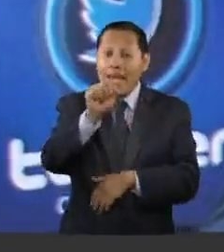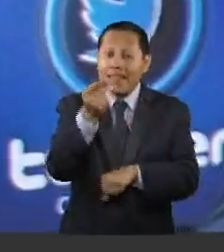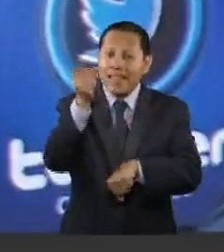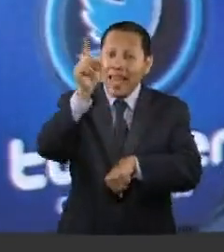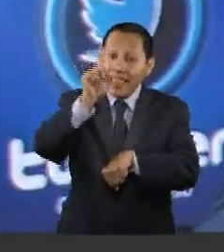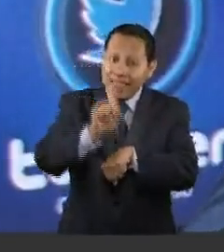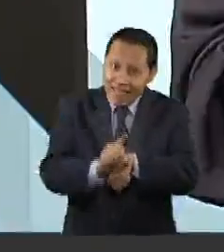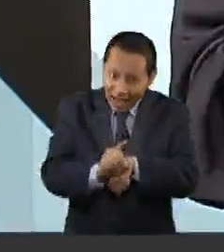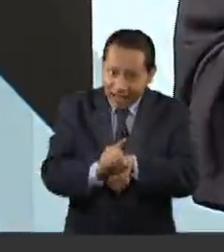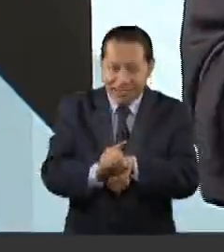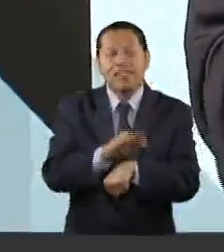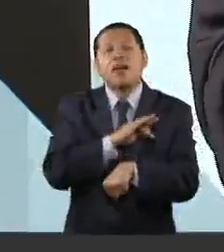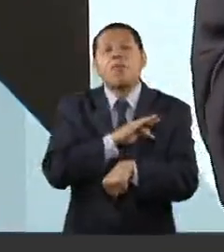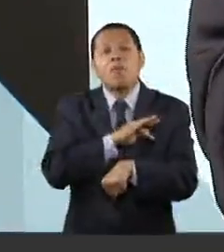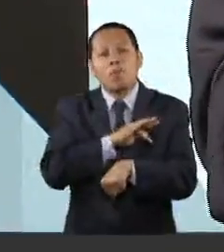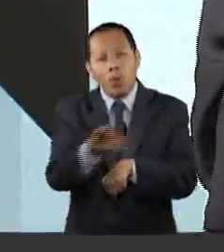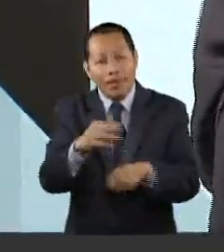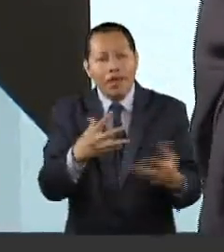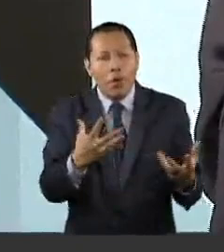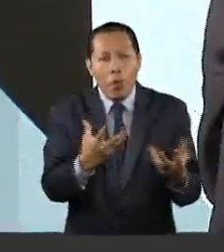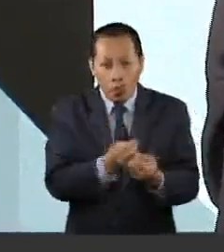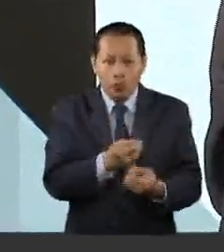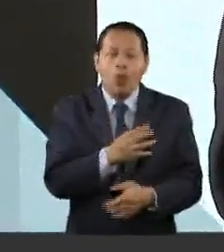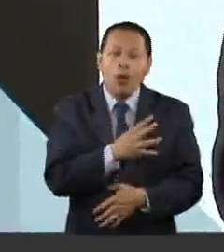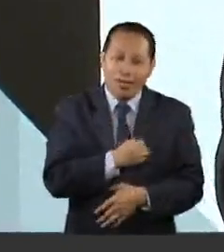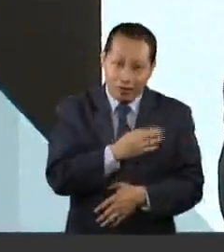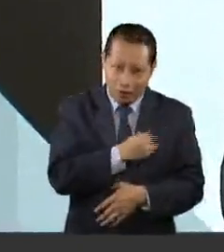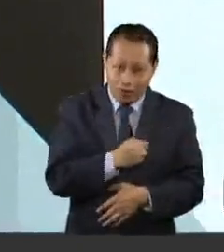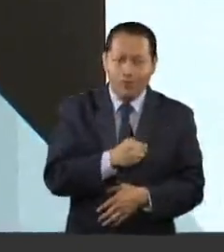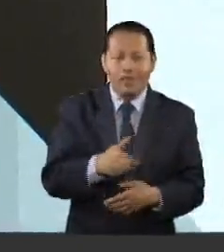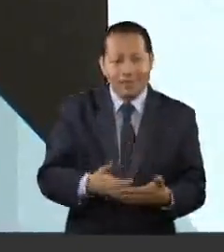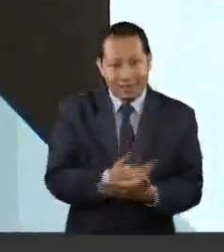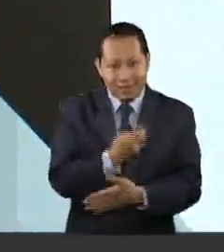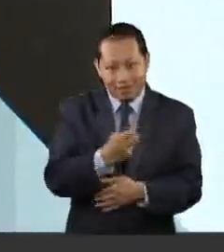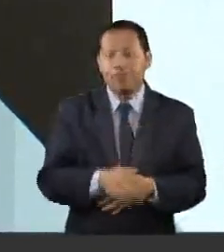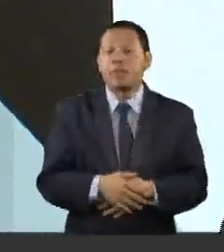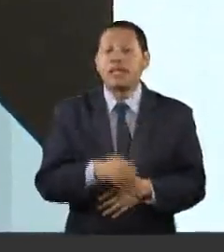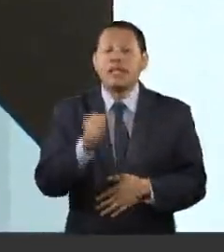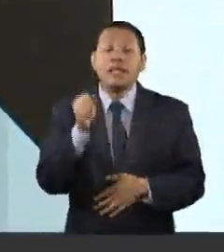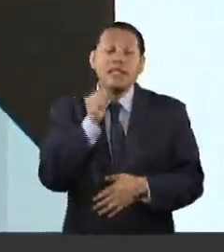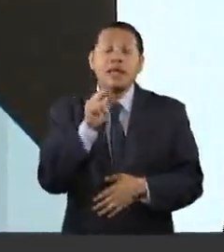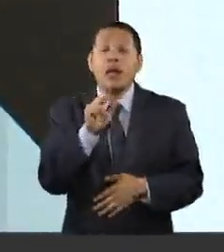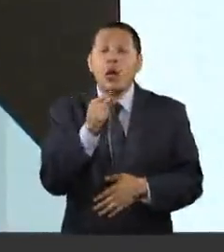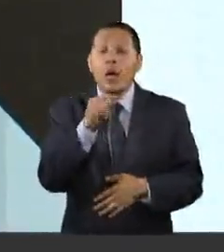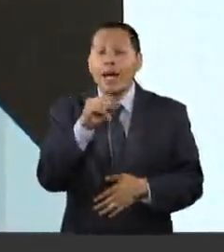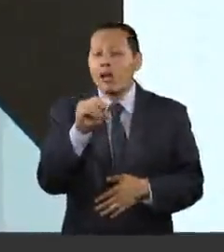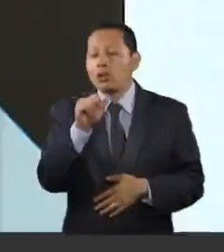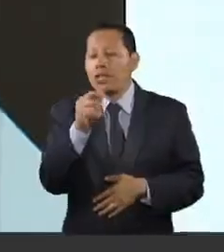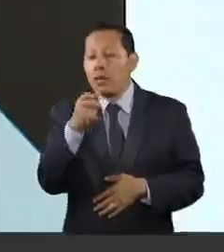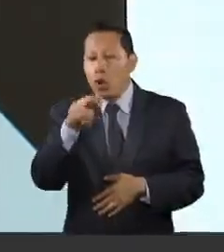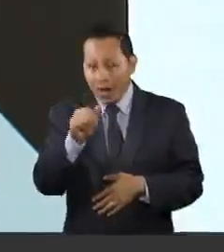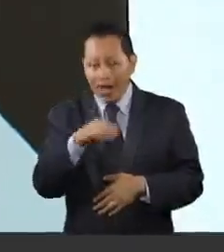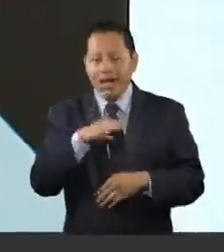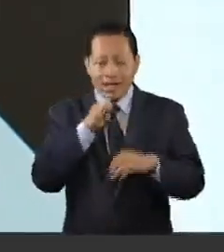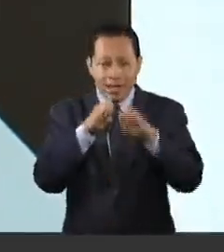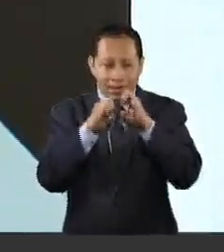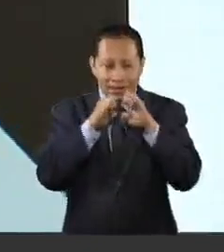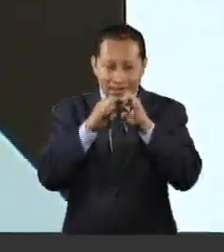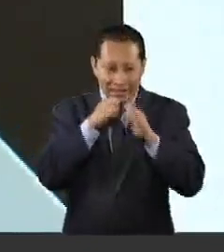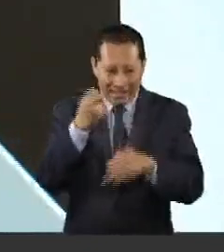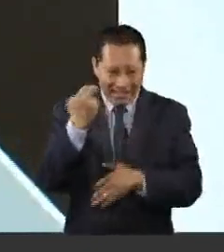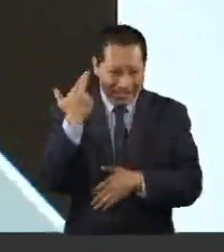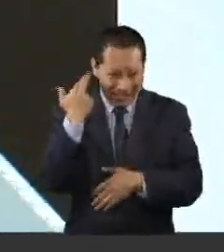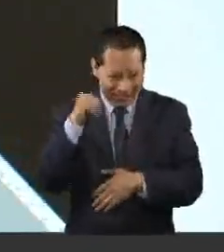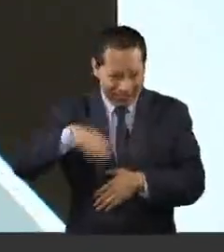regla general y precisamente sobre este tema no nos habló el senador Rogelio Zamora en entrevista para noticias del Congreso radio ahí